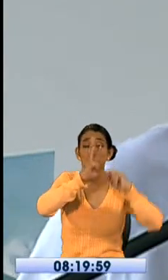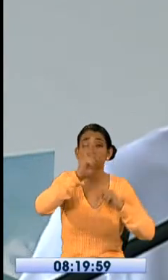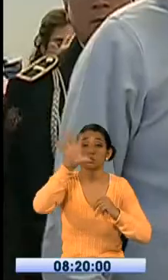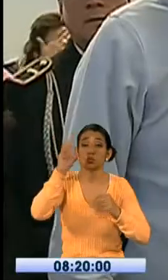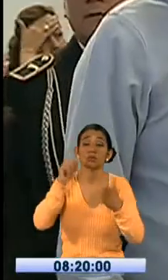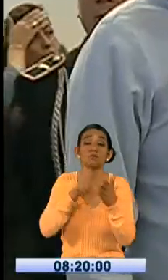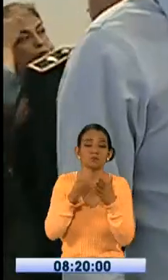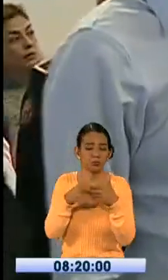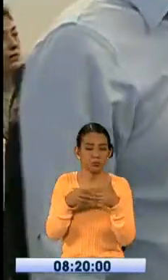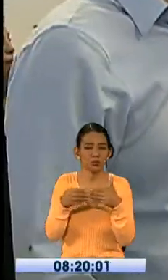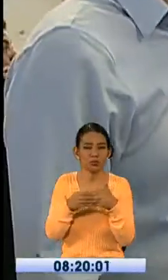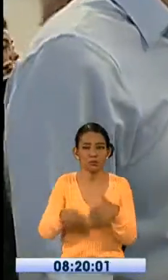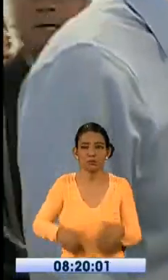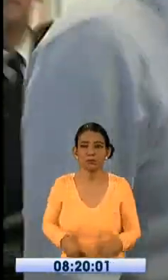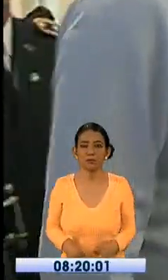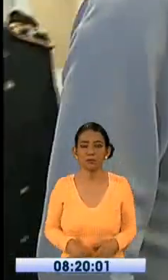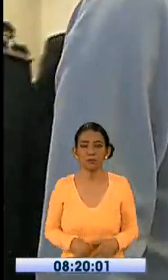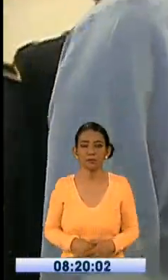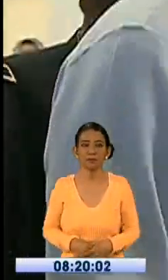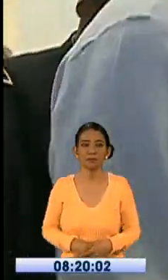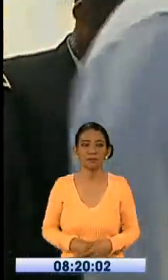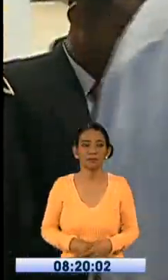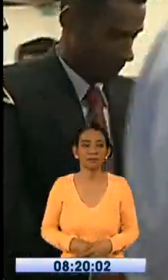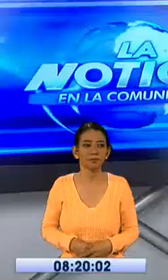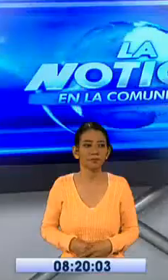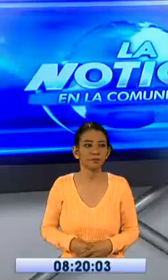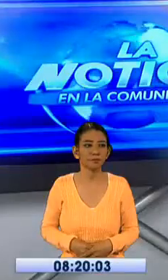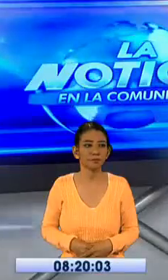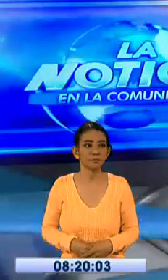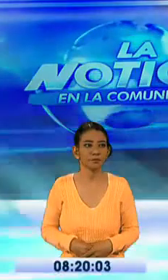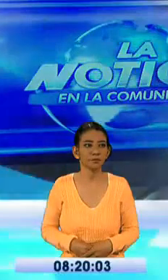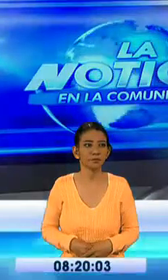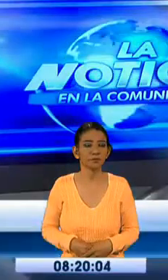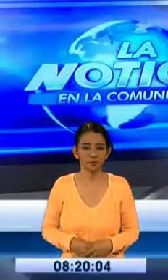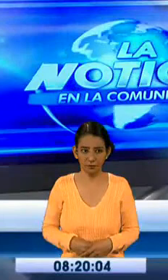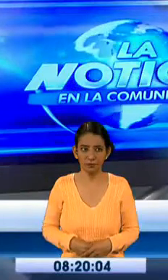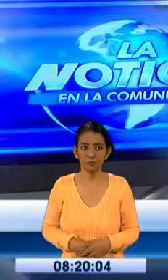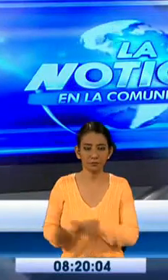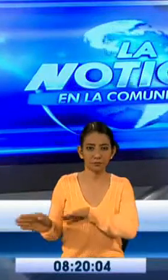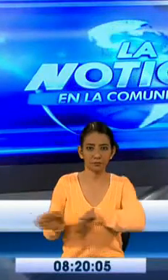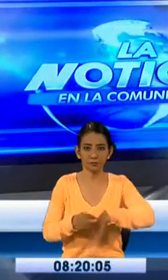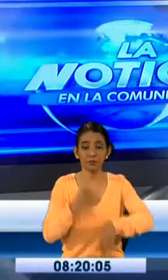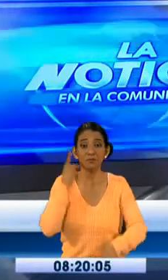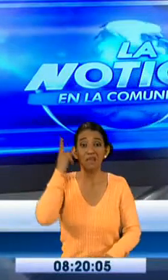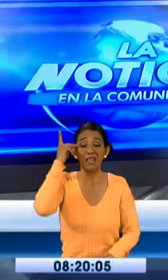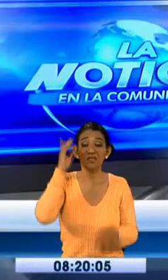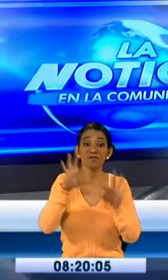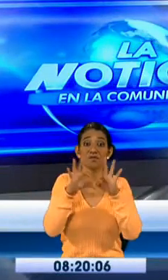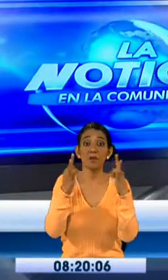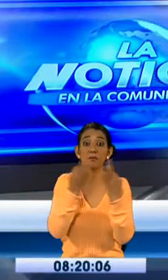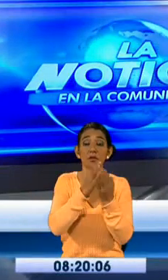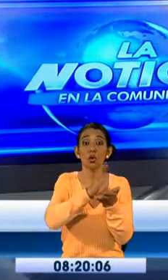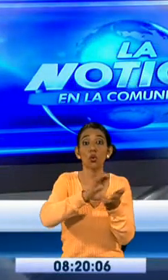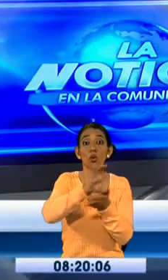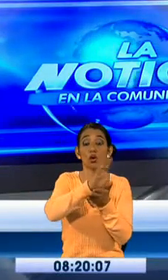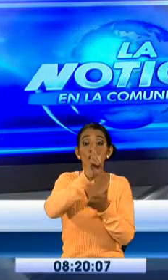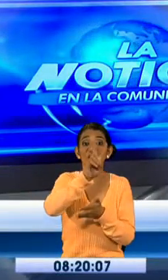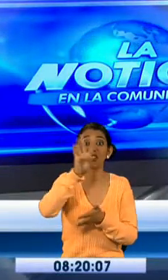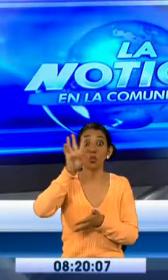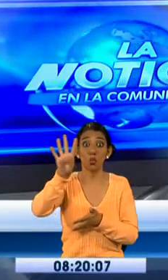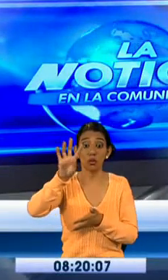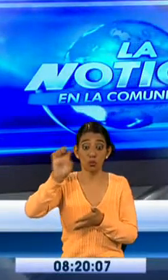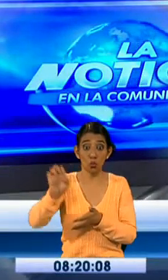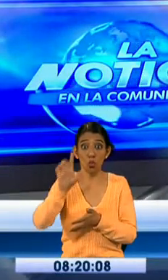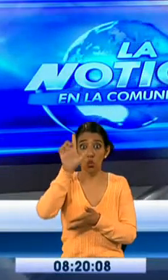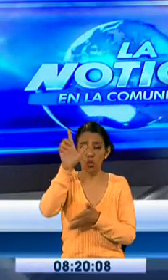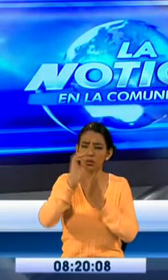$450,000. En Quito, informó Alison Corral. Y los padres de familia del Colegio 24 de Julio solicitan a las